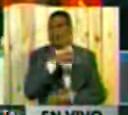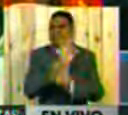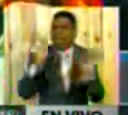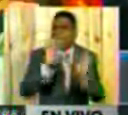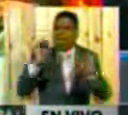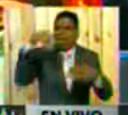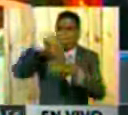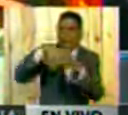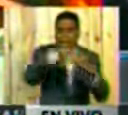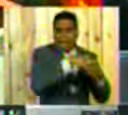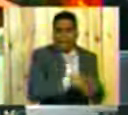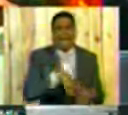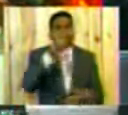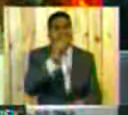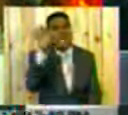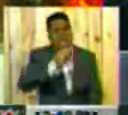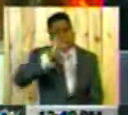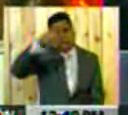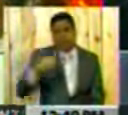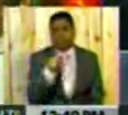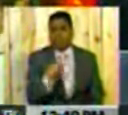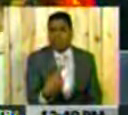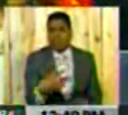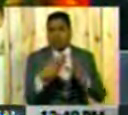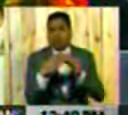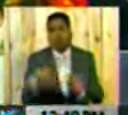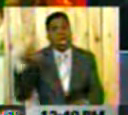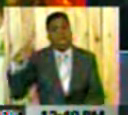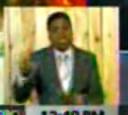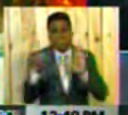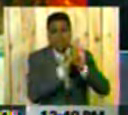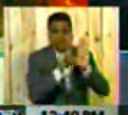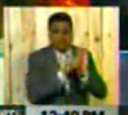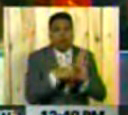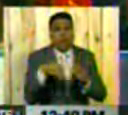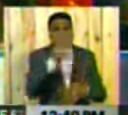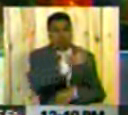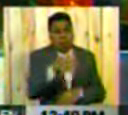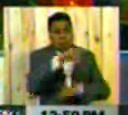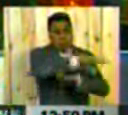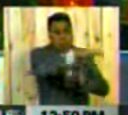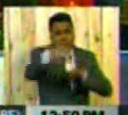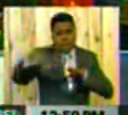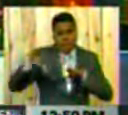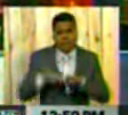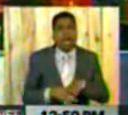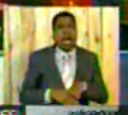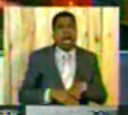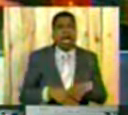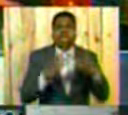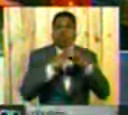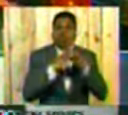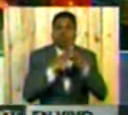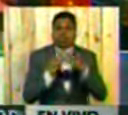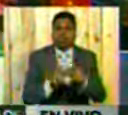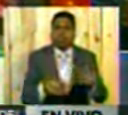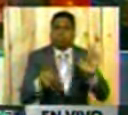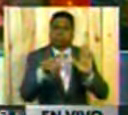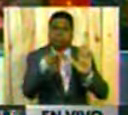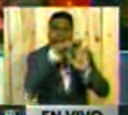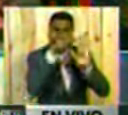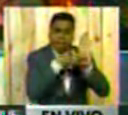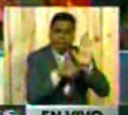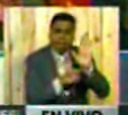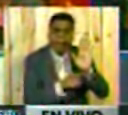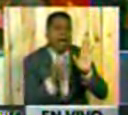el TCJ sacó una decisión que ajustada a derecho, porque tiene que ser por Estado. Bueno, esas son las reglas de juego que tienen que cumplir. las reglas de juego que tiene que cumplir la